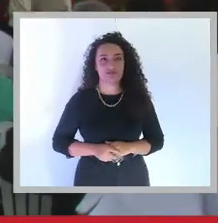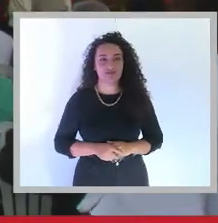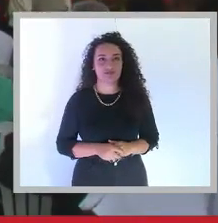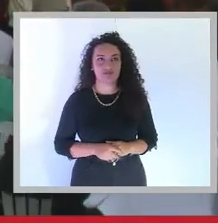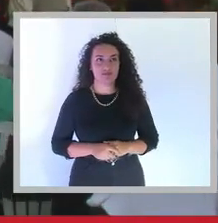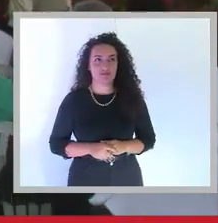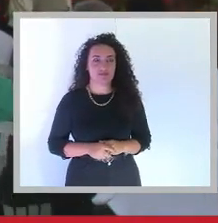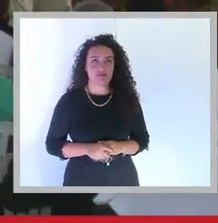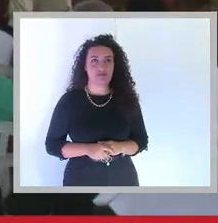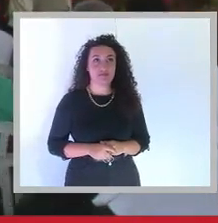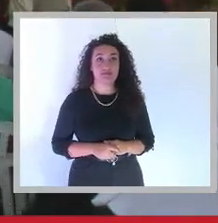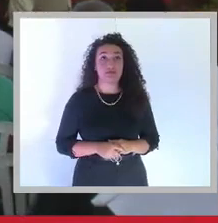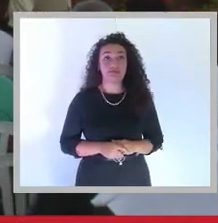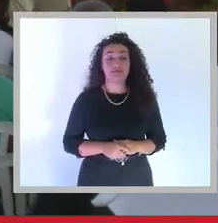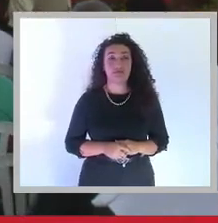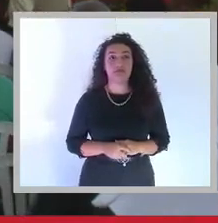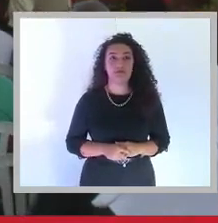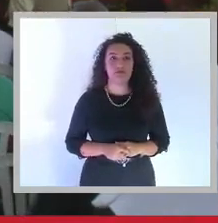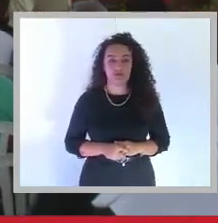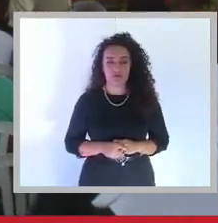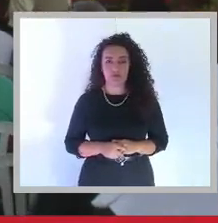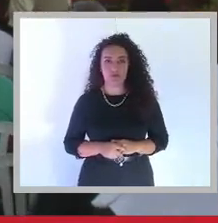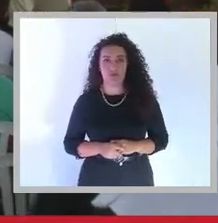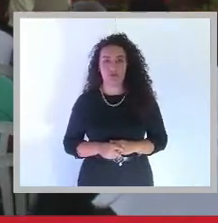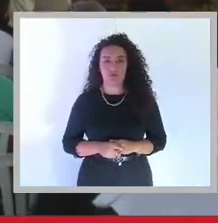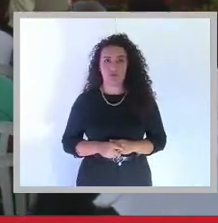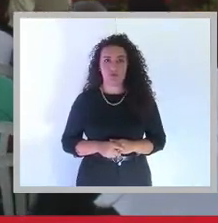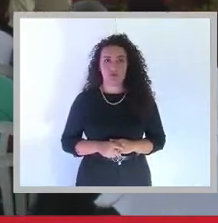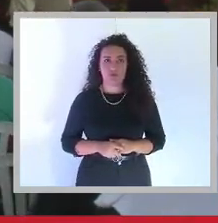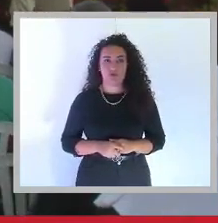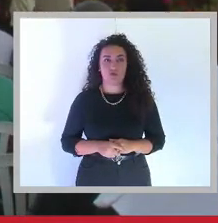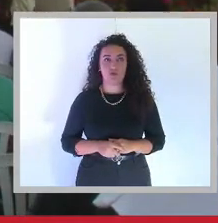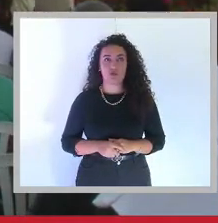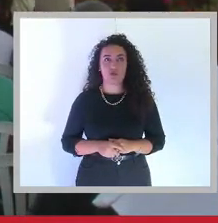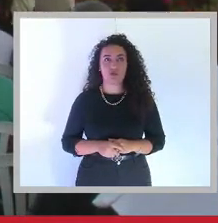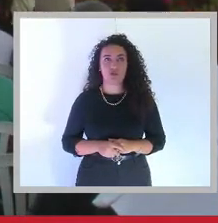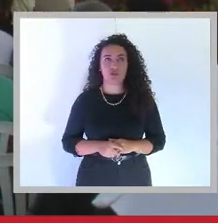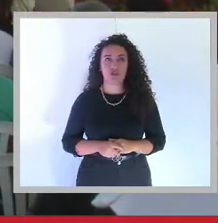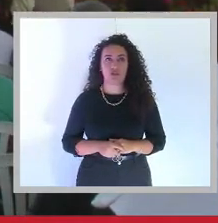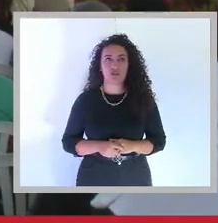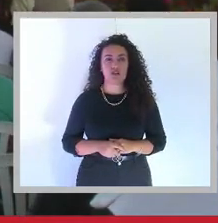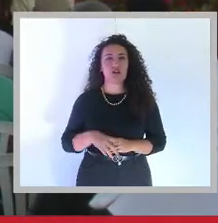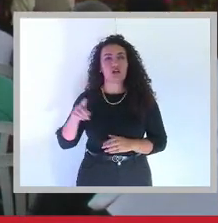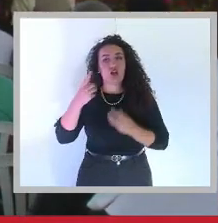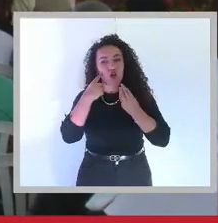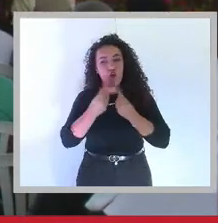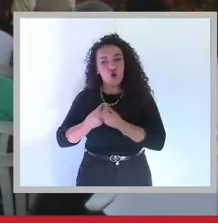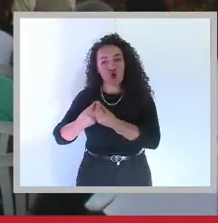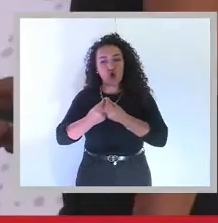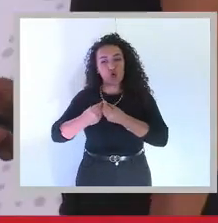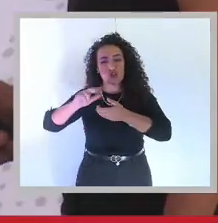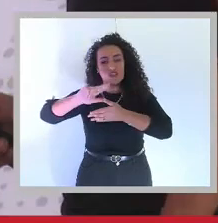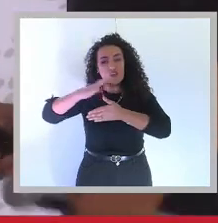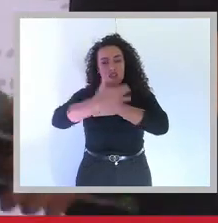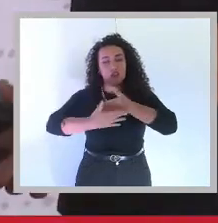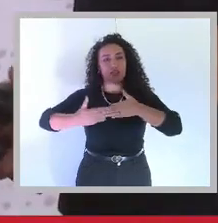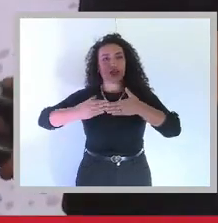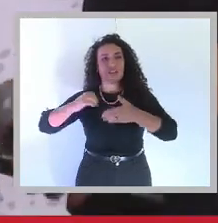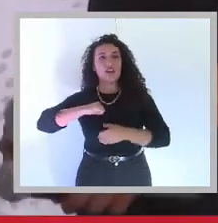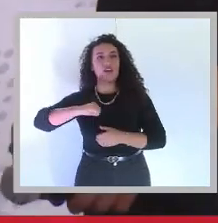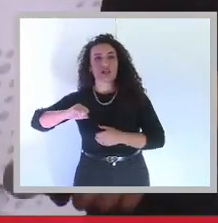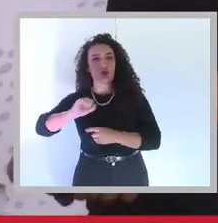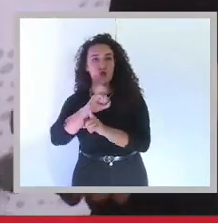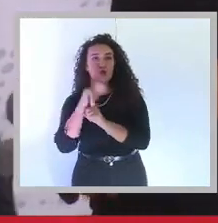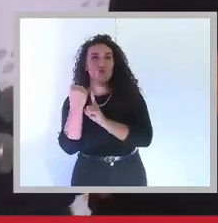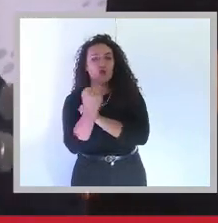Se hace también este evento con CLACSO, con el Consejo Latinoamericano de Ciencias Sociales. Han hecho un